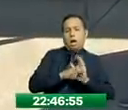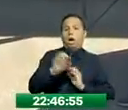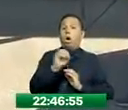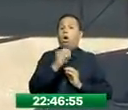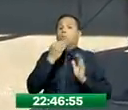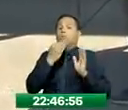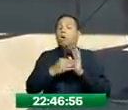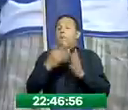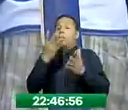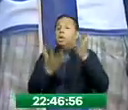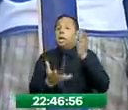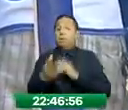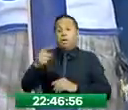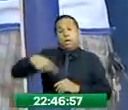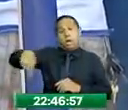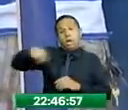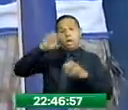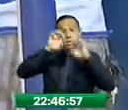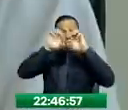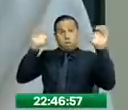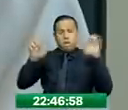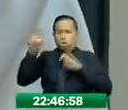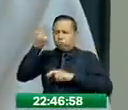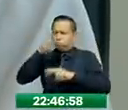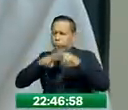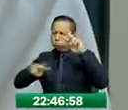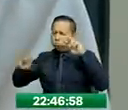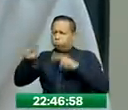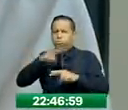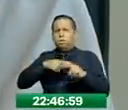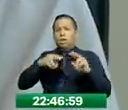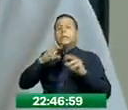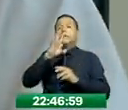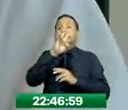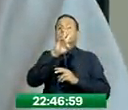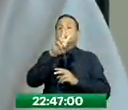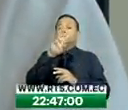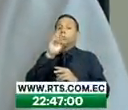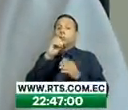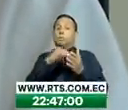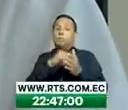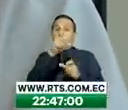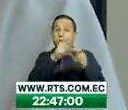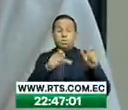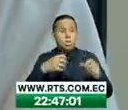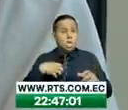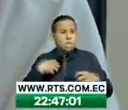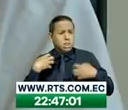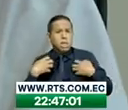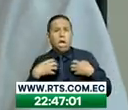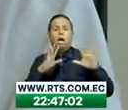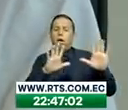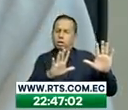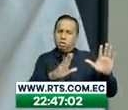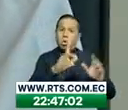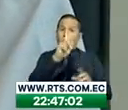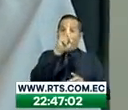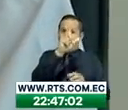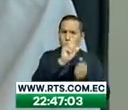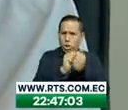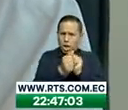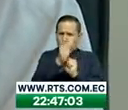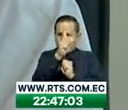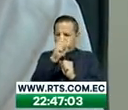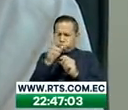al hacer el análisis puntual y esos 720 mil usuarios lo estamos analizando uno por uno viendo las